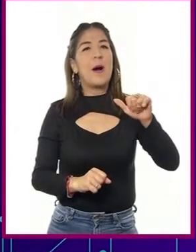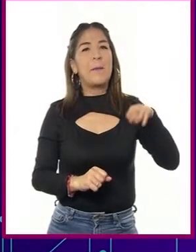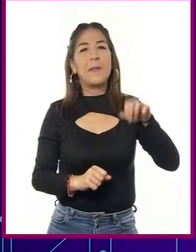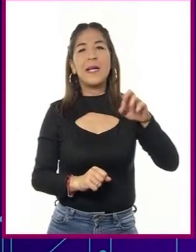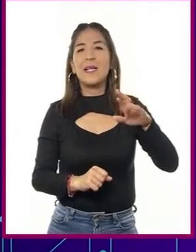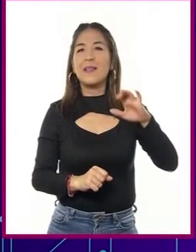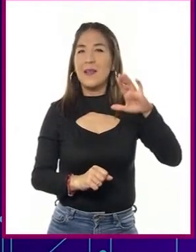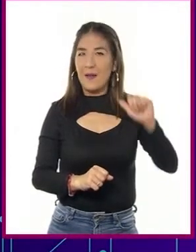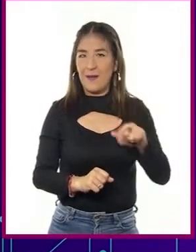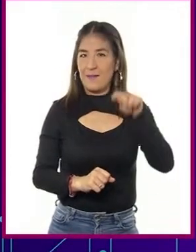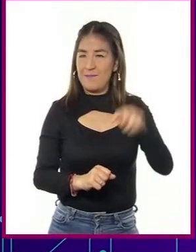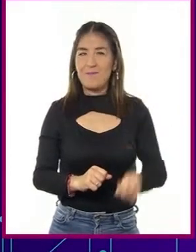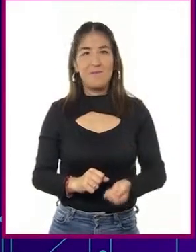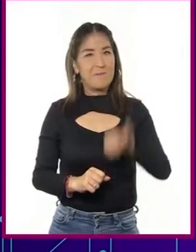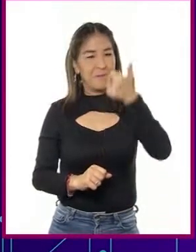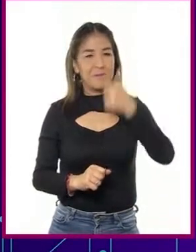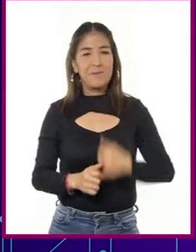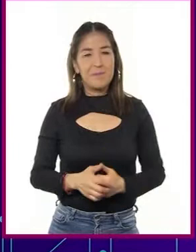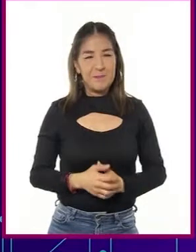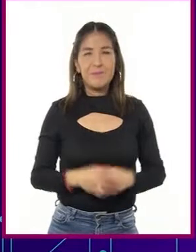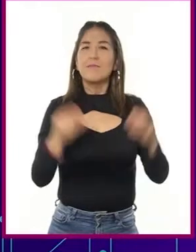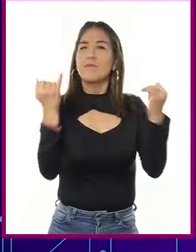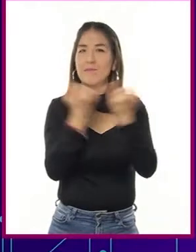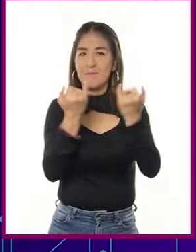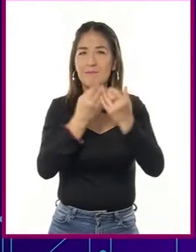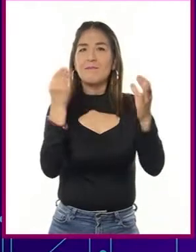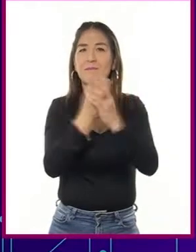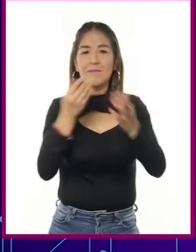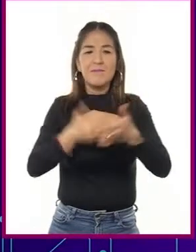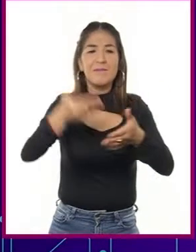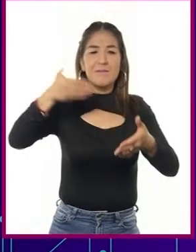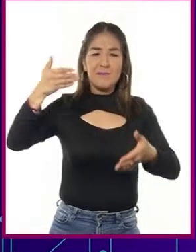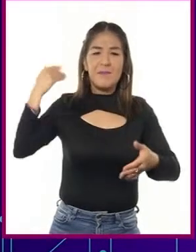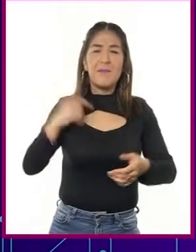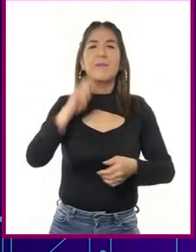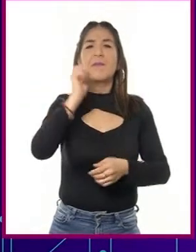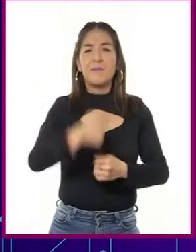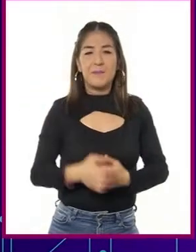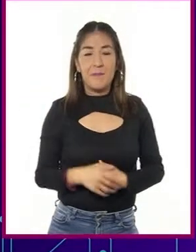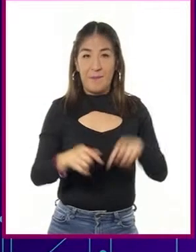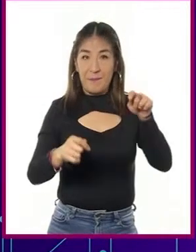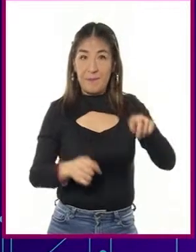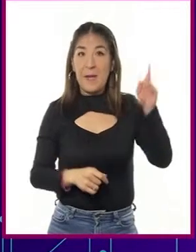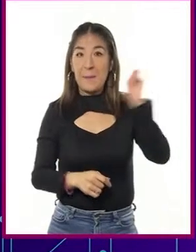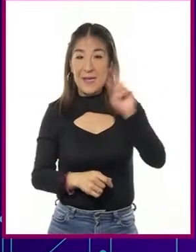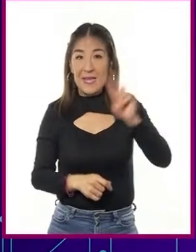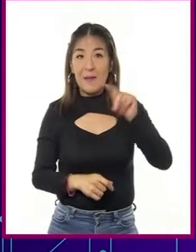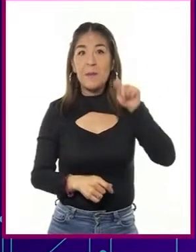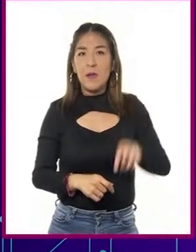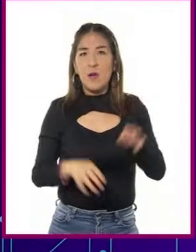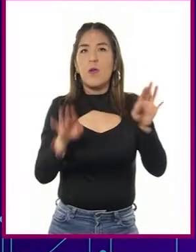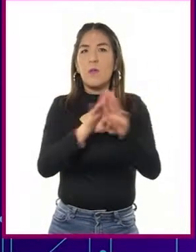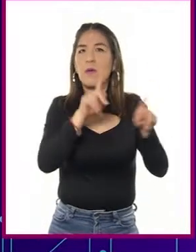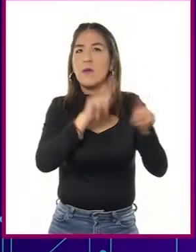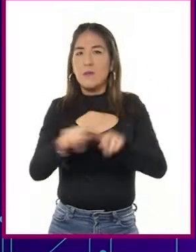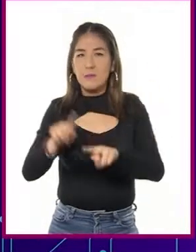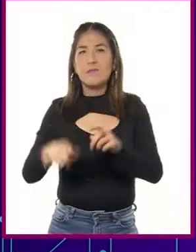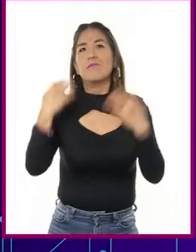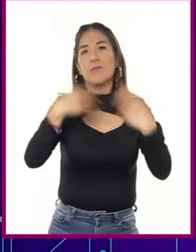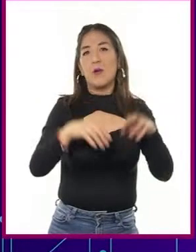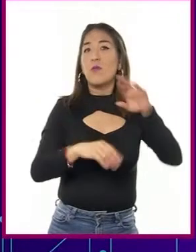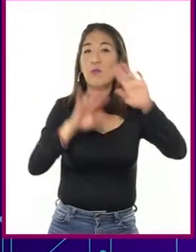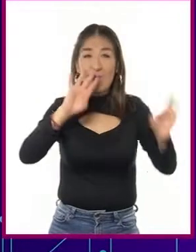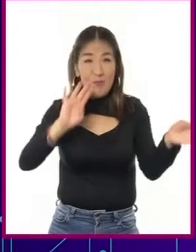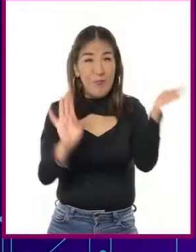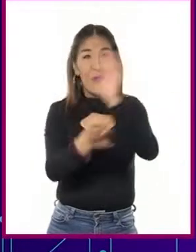tal como hemos visto en sesiones pasadas, las propiedades nutrimentales de estos productos son reconocidas en el mundo